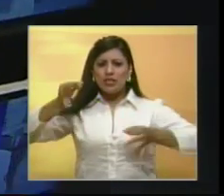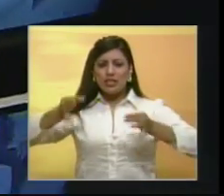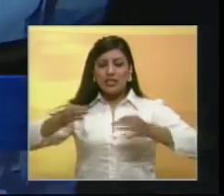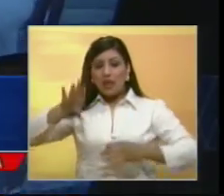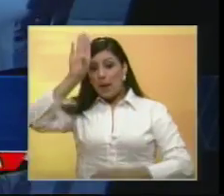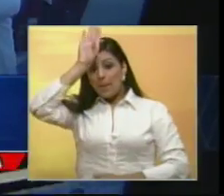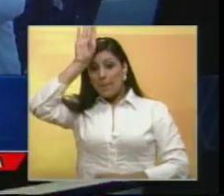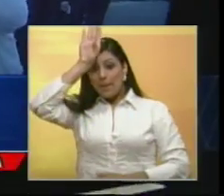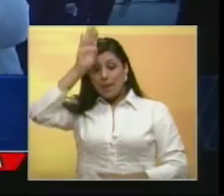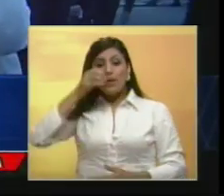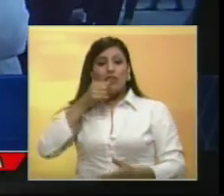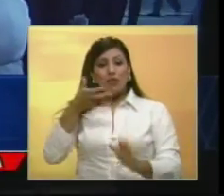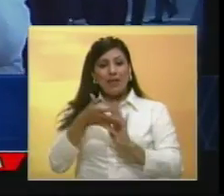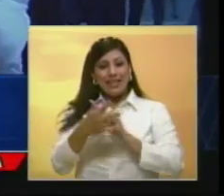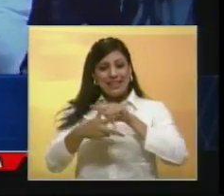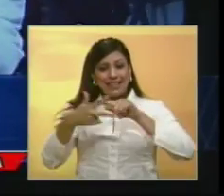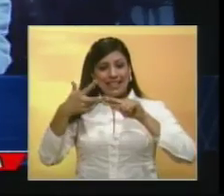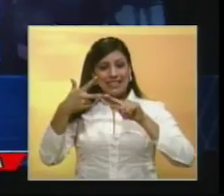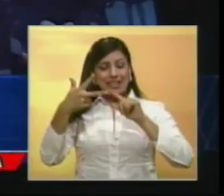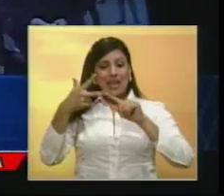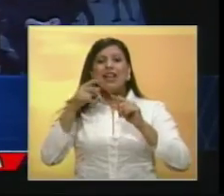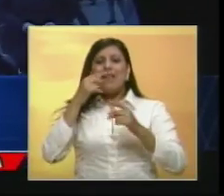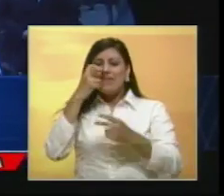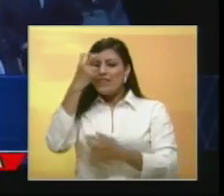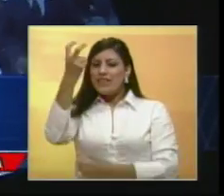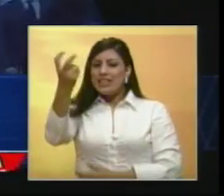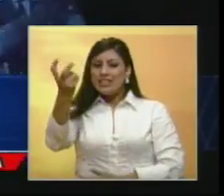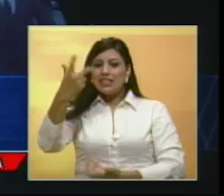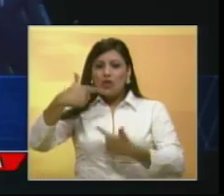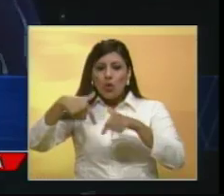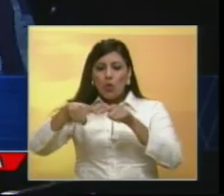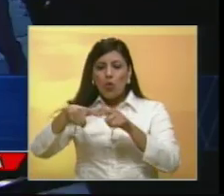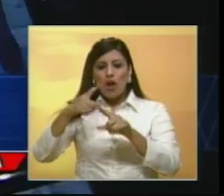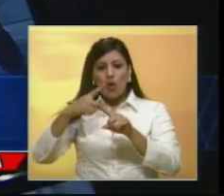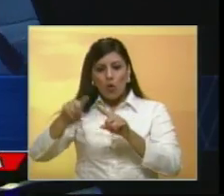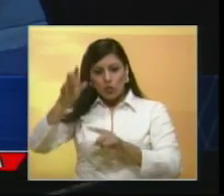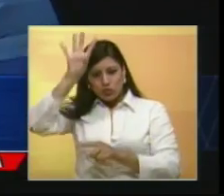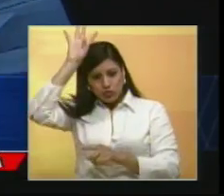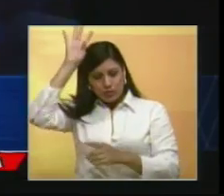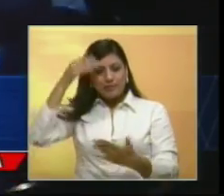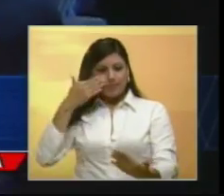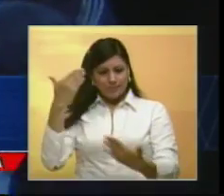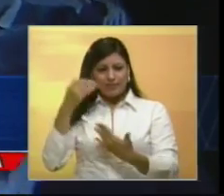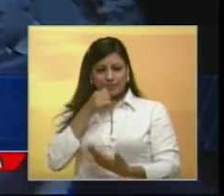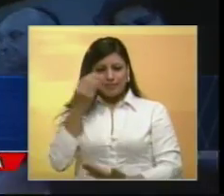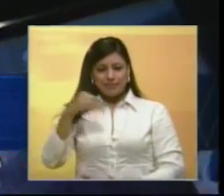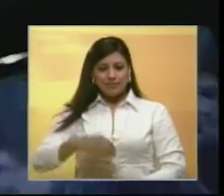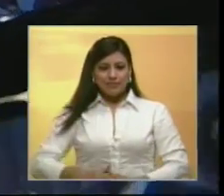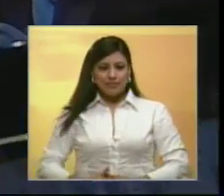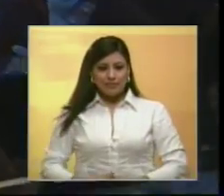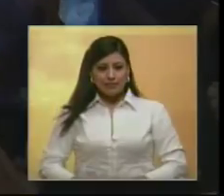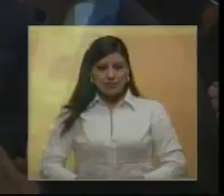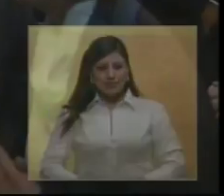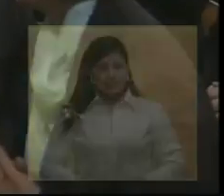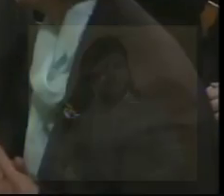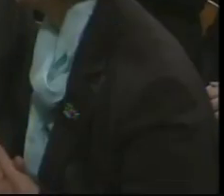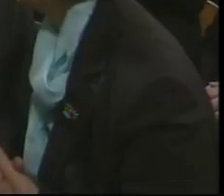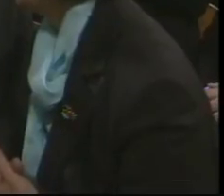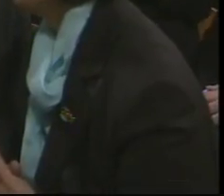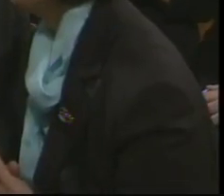Papa Francisco es el tercer pontífice en visitar la sinagoga de Roma. Al regreso, los detalles.